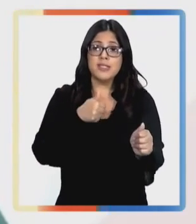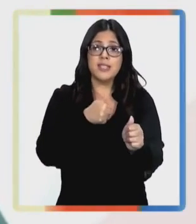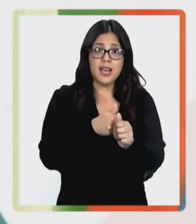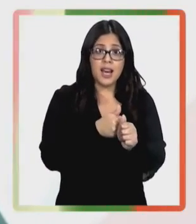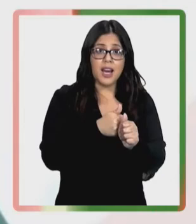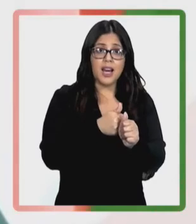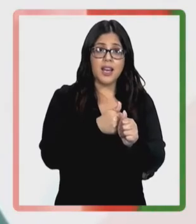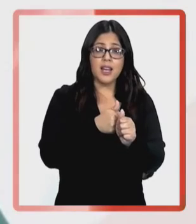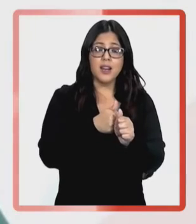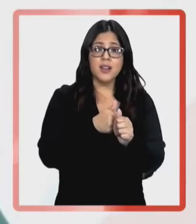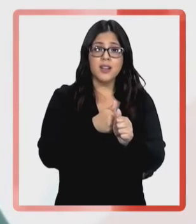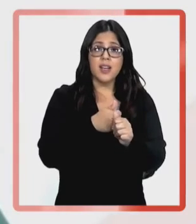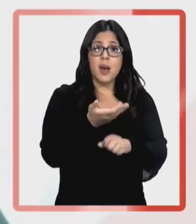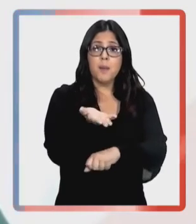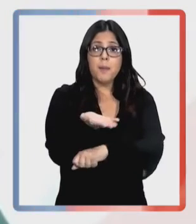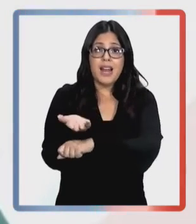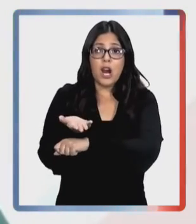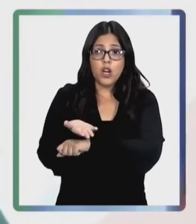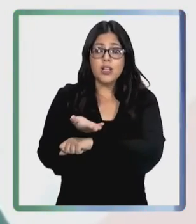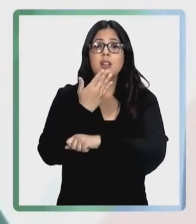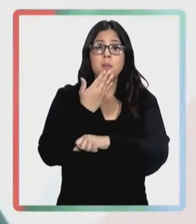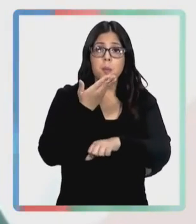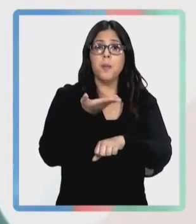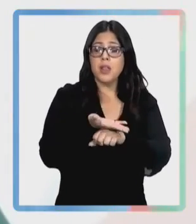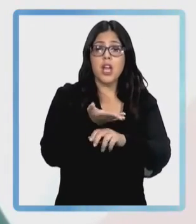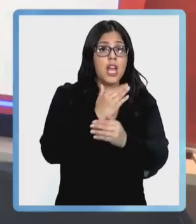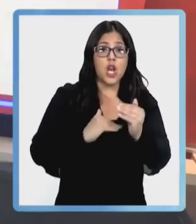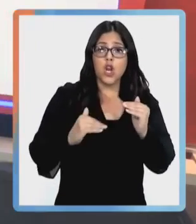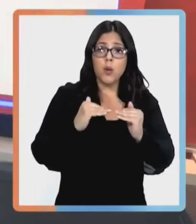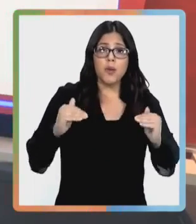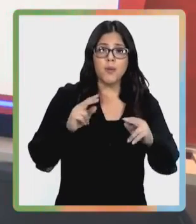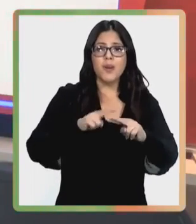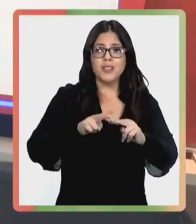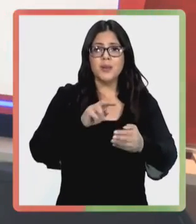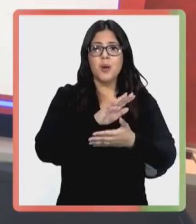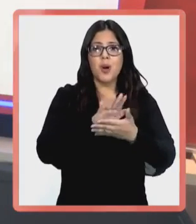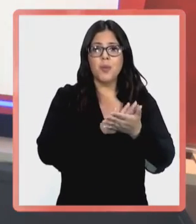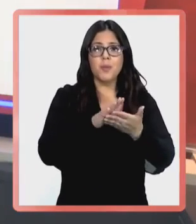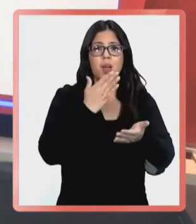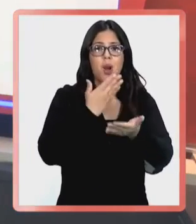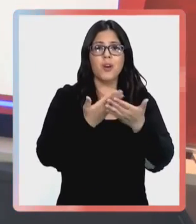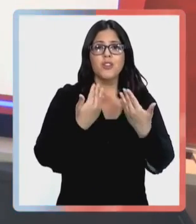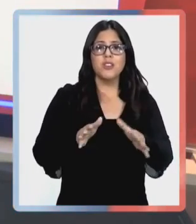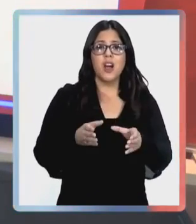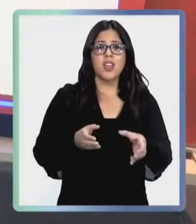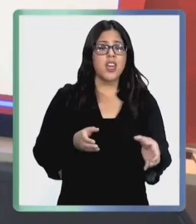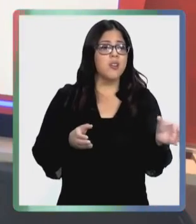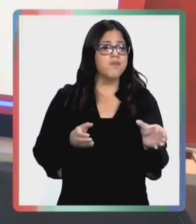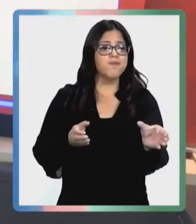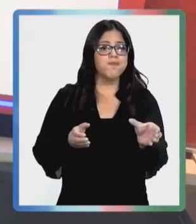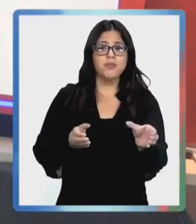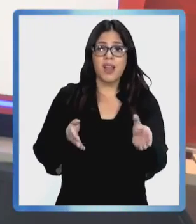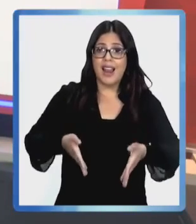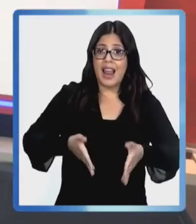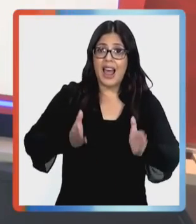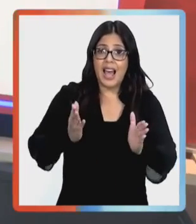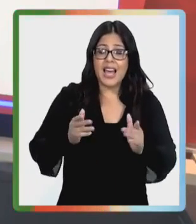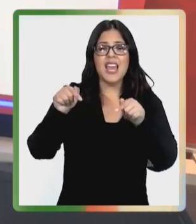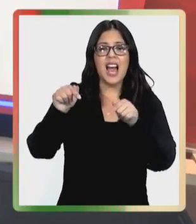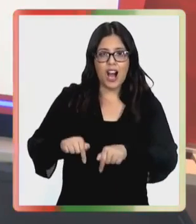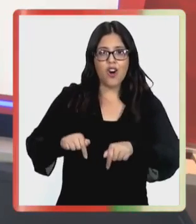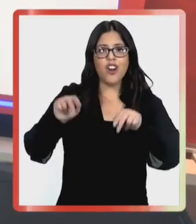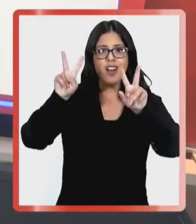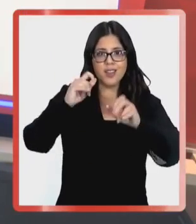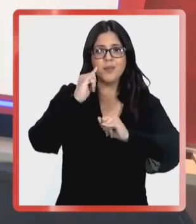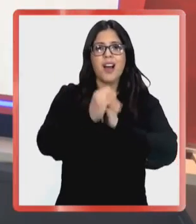les comentemos de esta colecta y les pidamos sus donaciones. Es el mismo ejercicio que cuando uno estaba con la alcancía en la calle, ahora es de manera